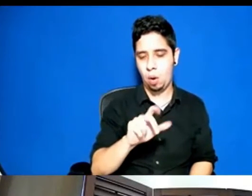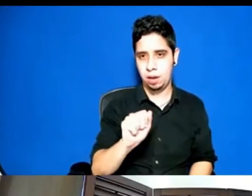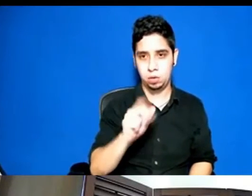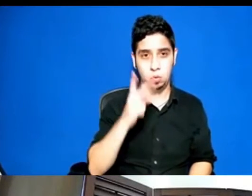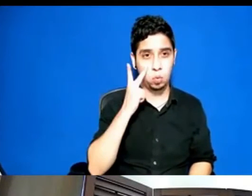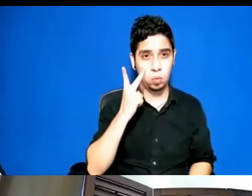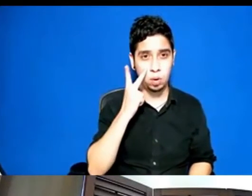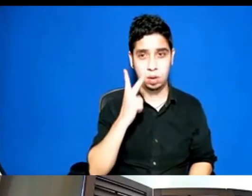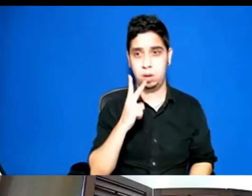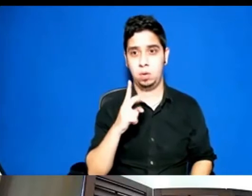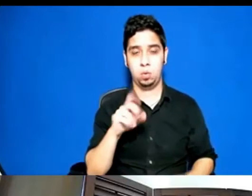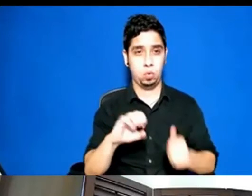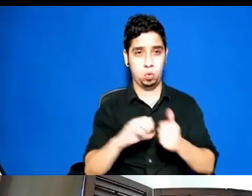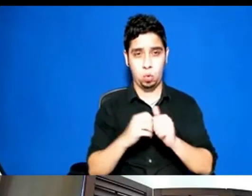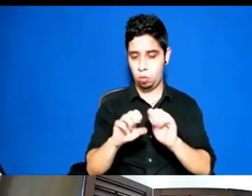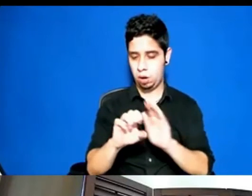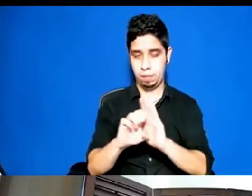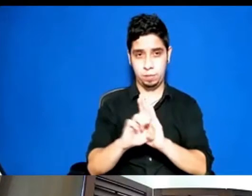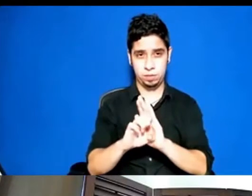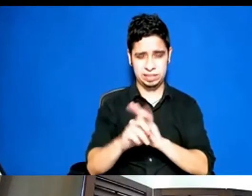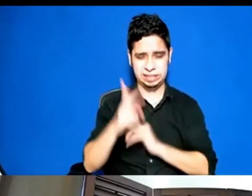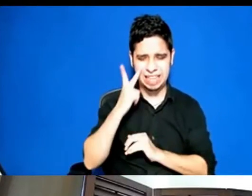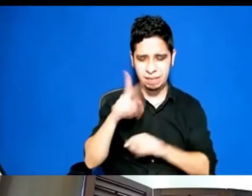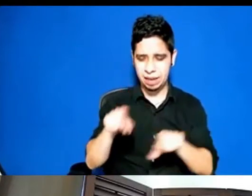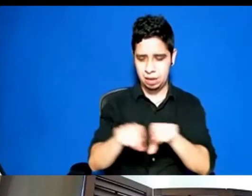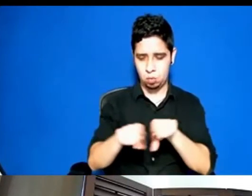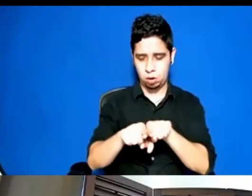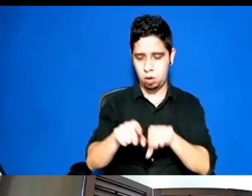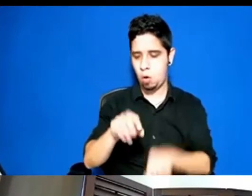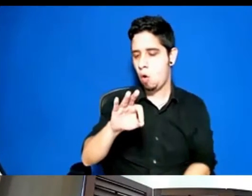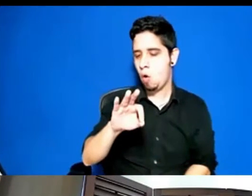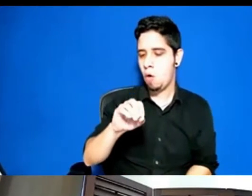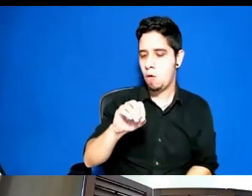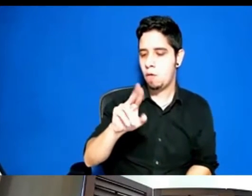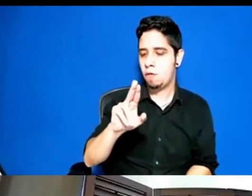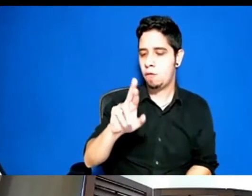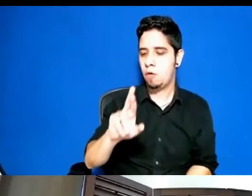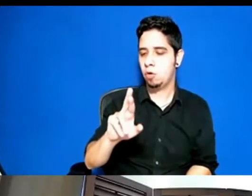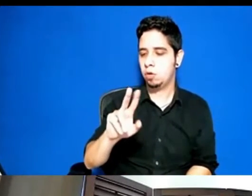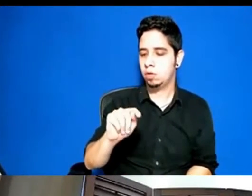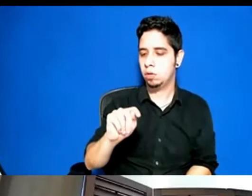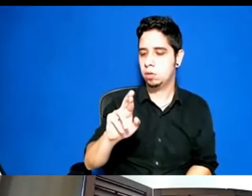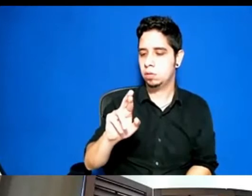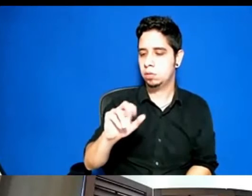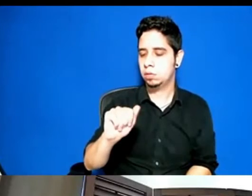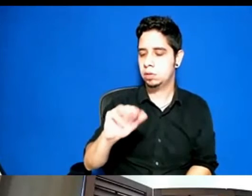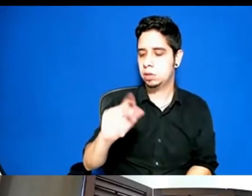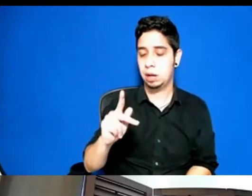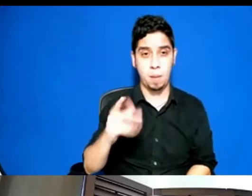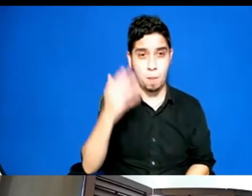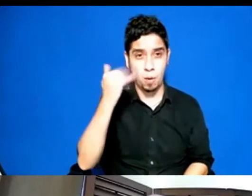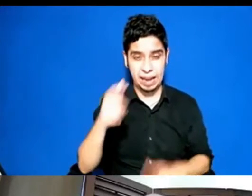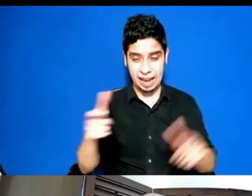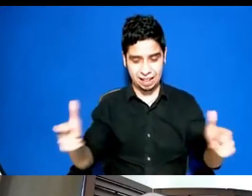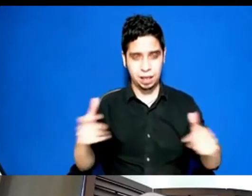como la de un Ford Truck que entra y sale del mar. Okay. Gigantesca huella. Para que tengan